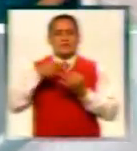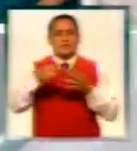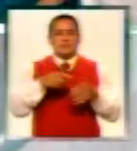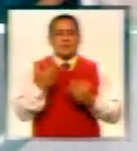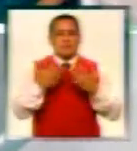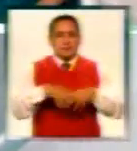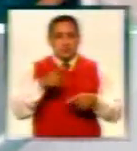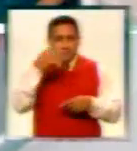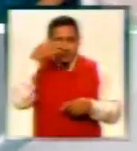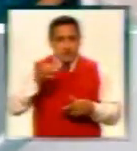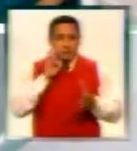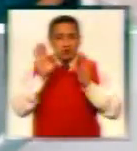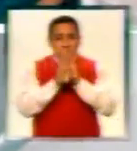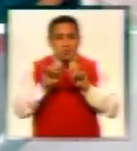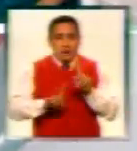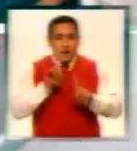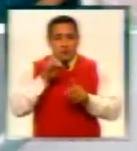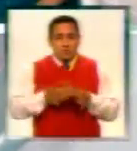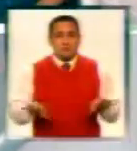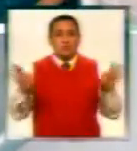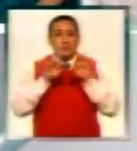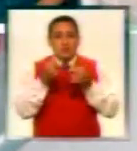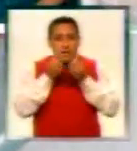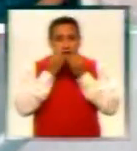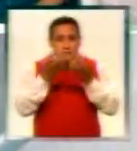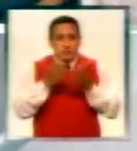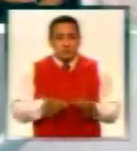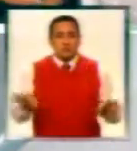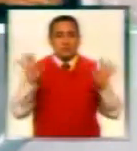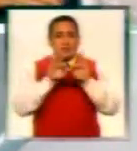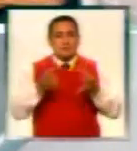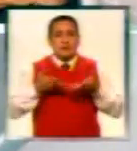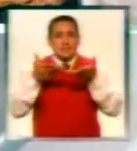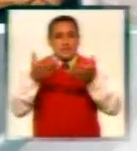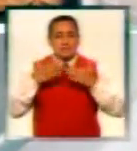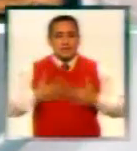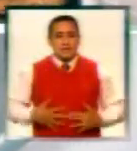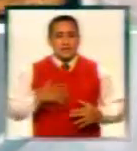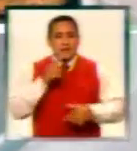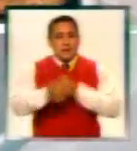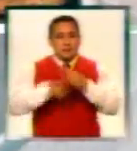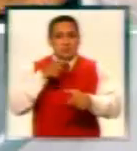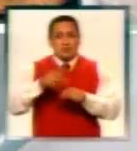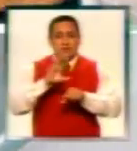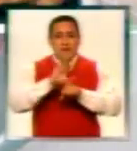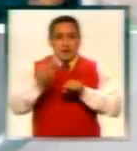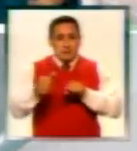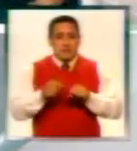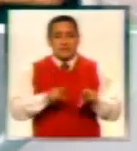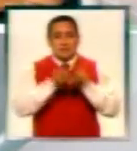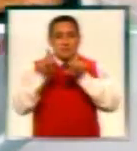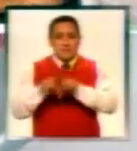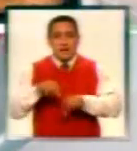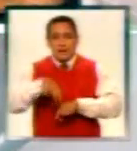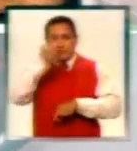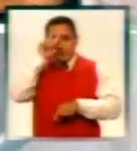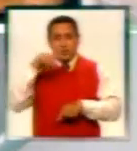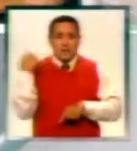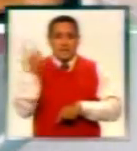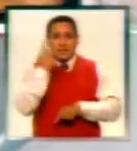ellas? ¿Cree que ha sido algo importante, un anuncio importante también para dar tranquilidad a la población cajamarquina y al Perú en